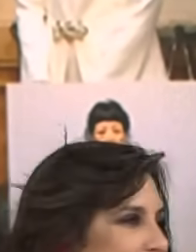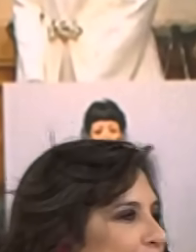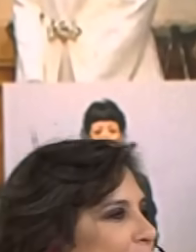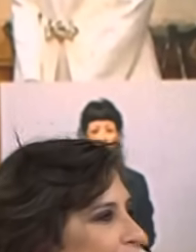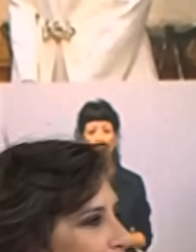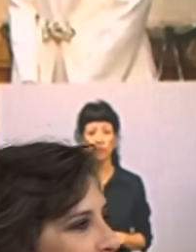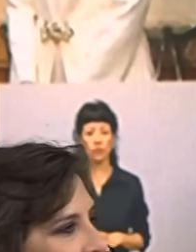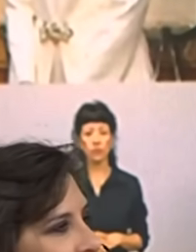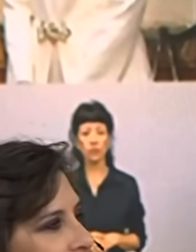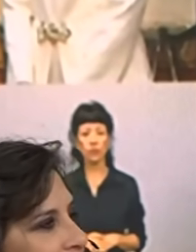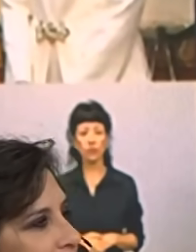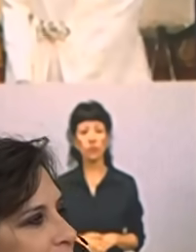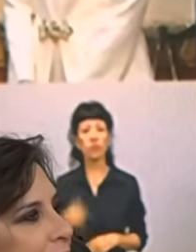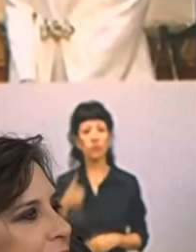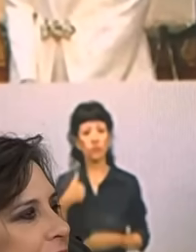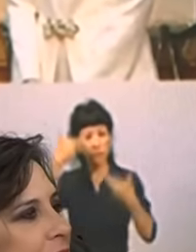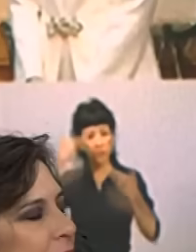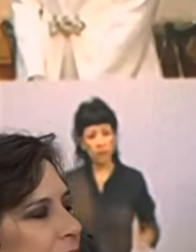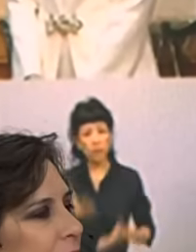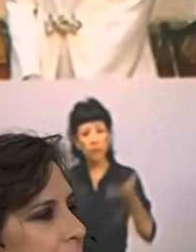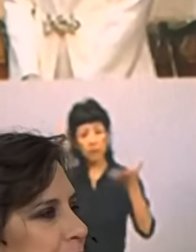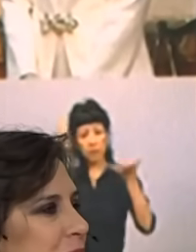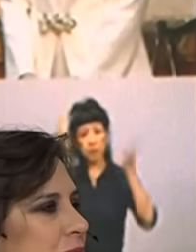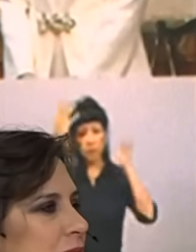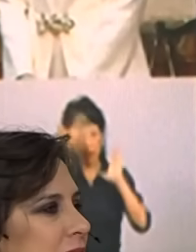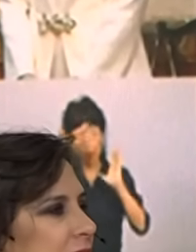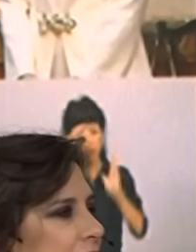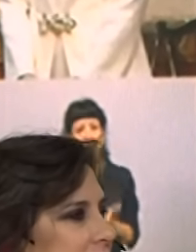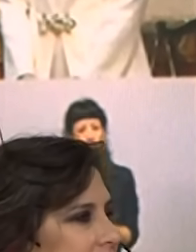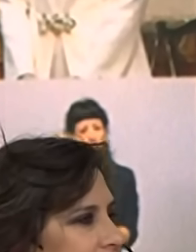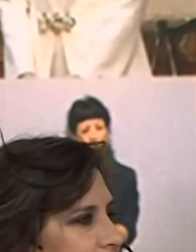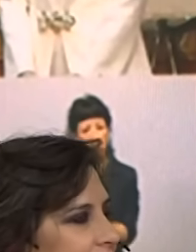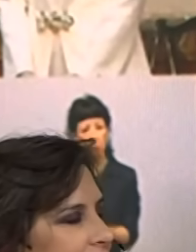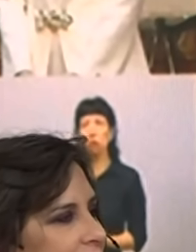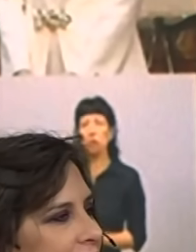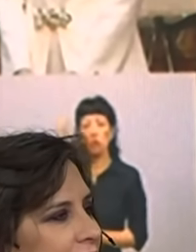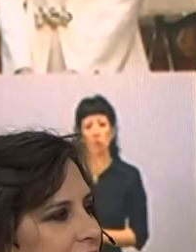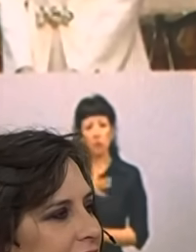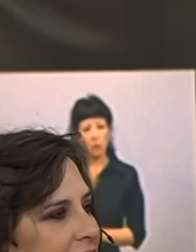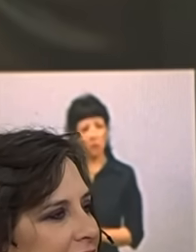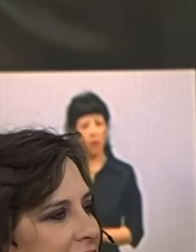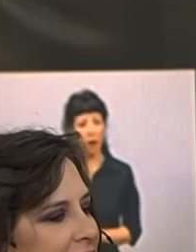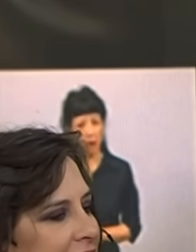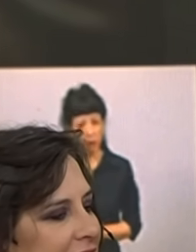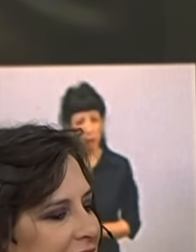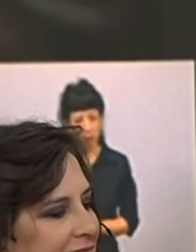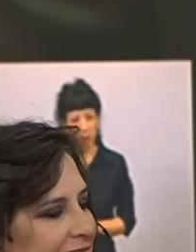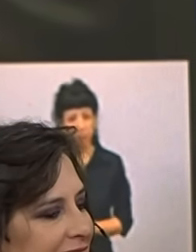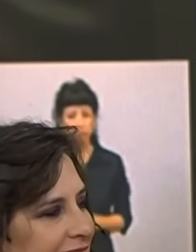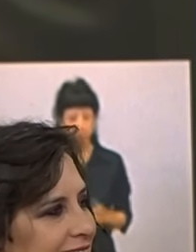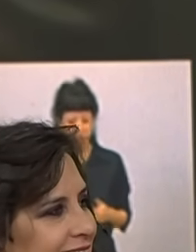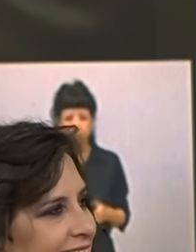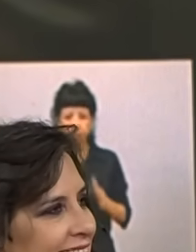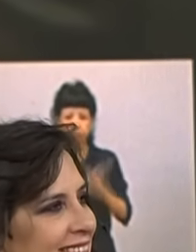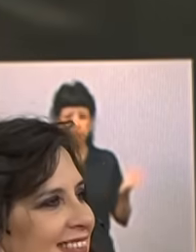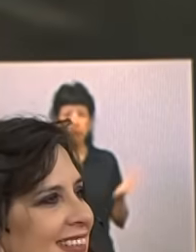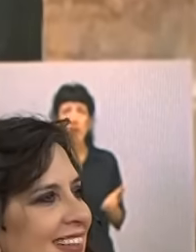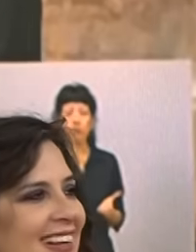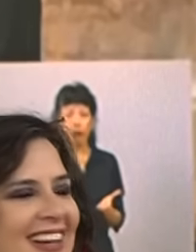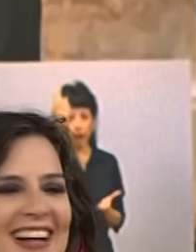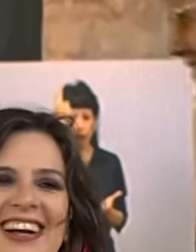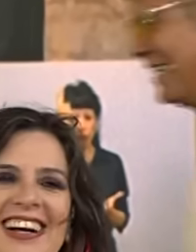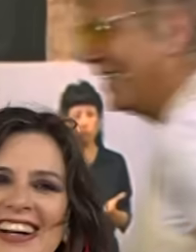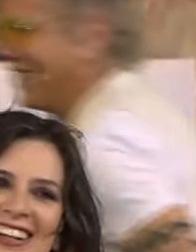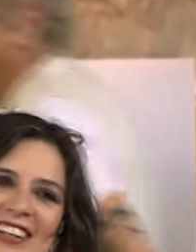¿Cómo que te tengo que decir? 15,000. ¡No hay plata! La tengo que usar la plata para otra cosa. No ¿Algunos horneritos tenemos? ¡No hay plata!